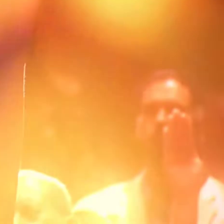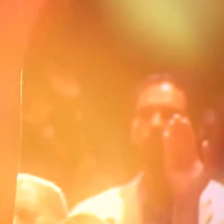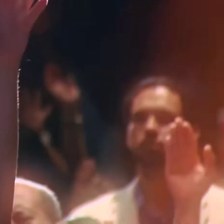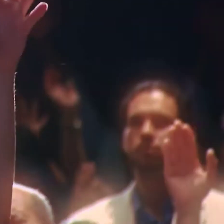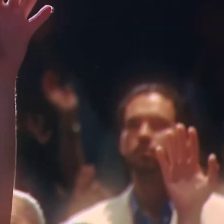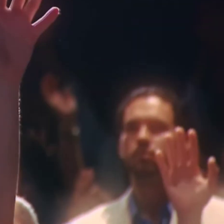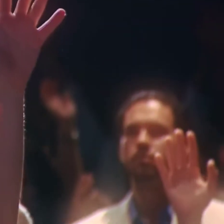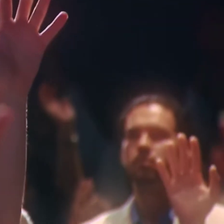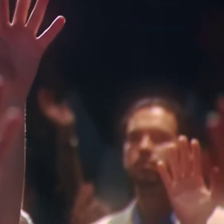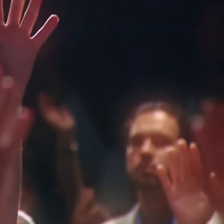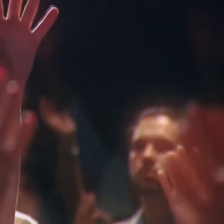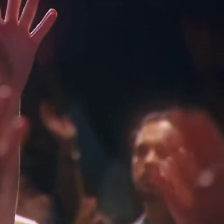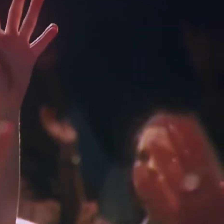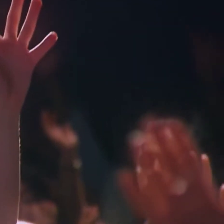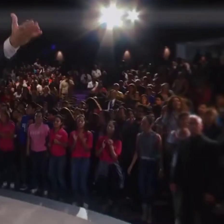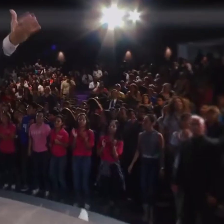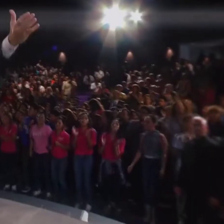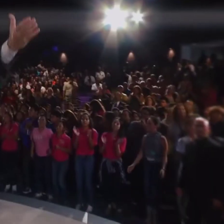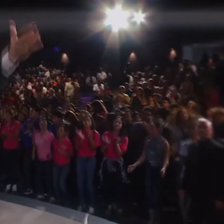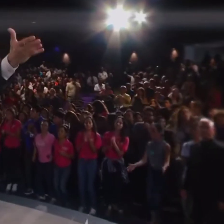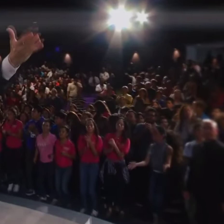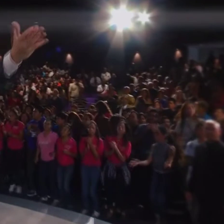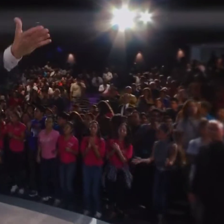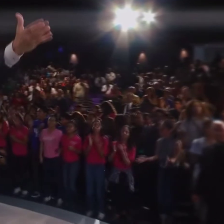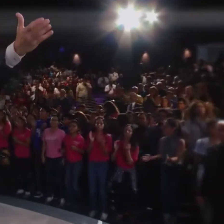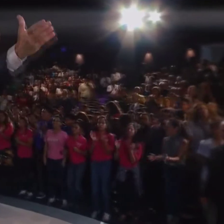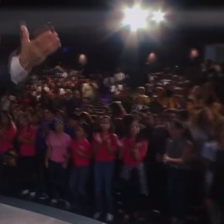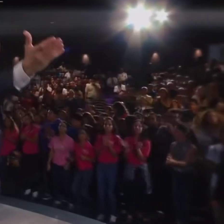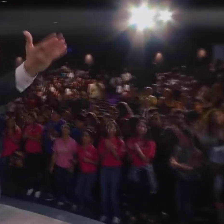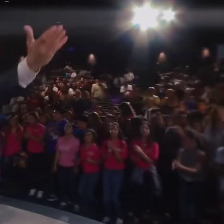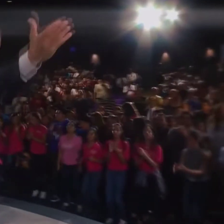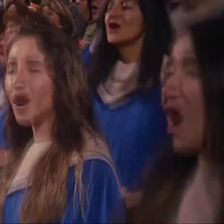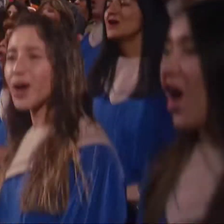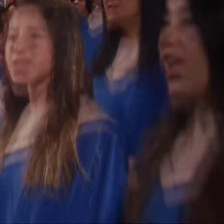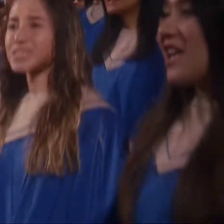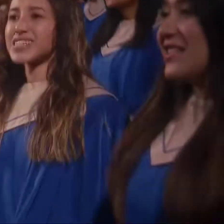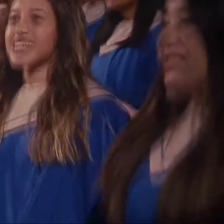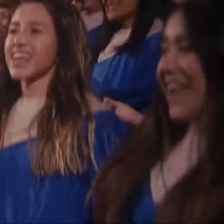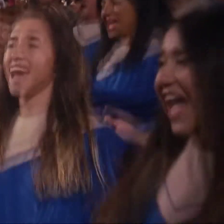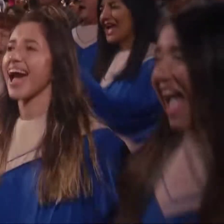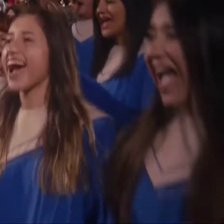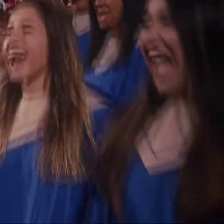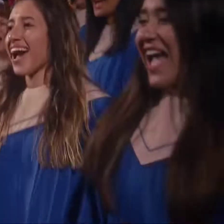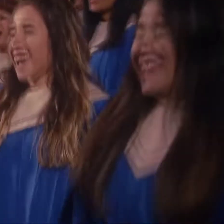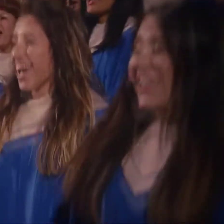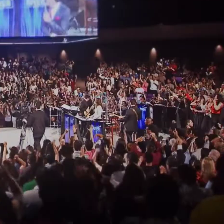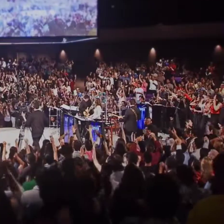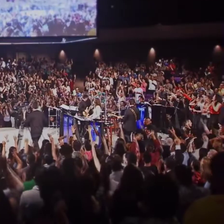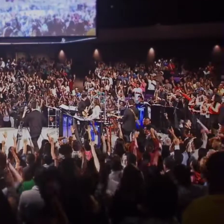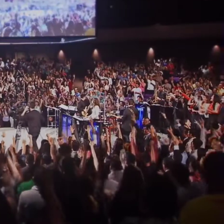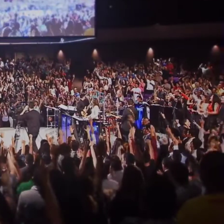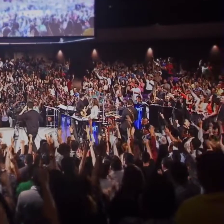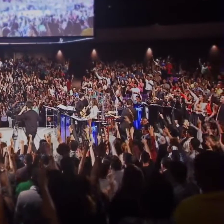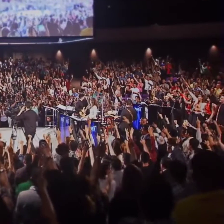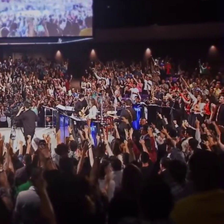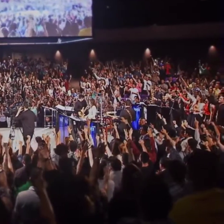River Church es un río que no se detendrá